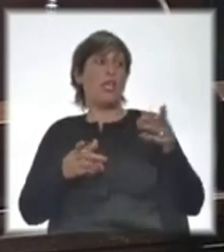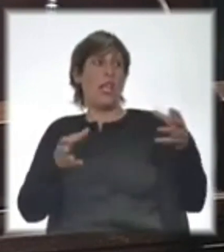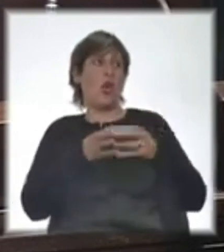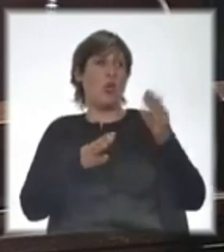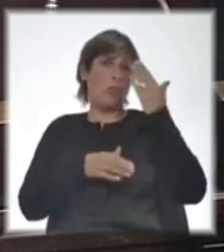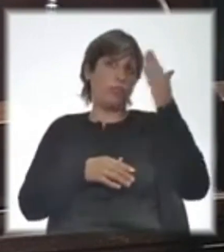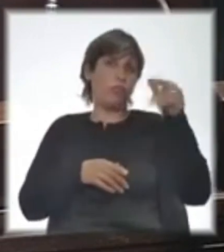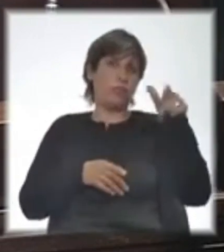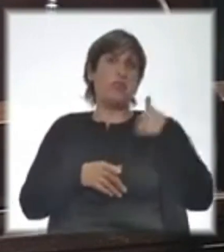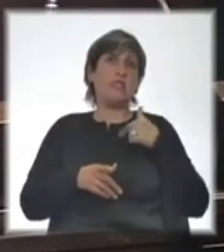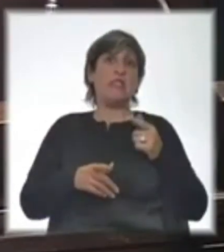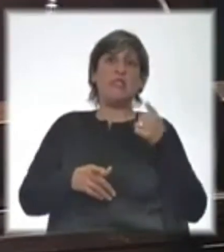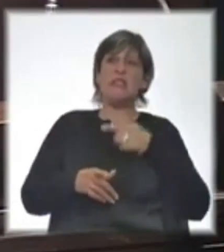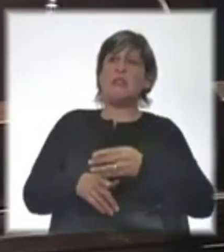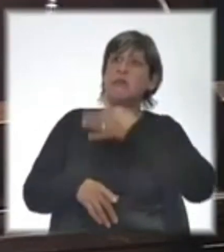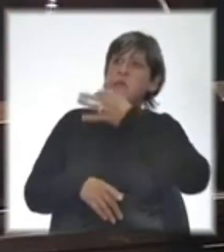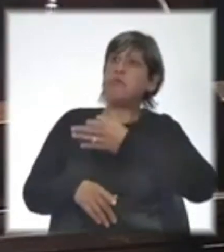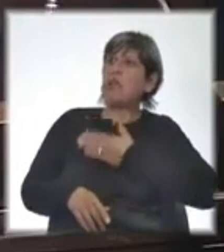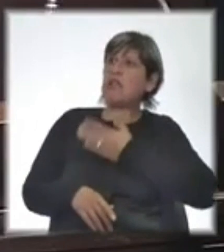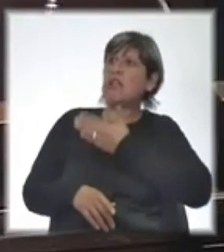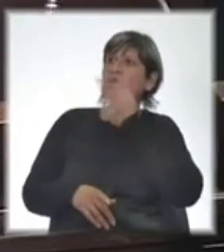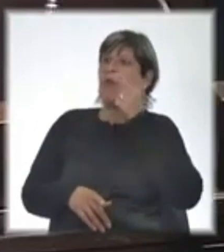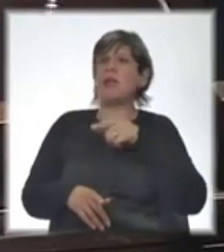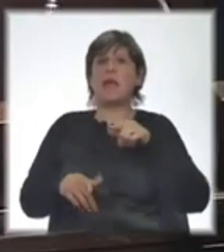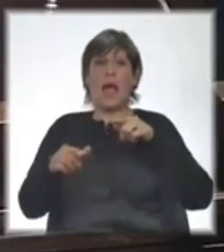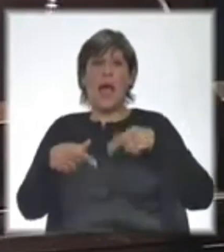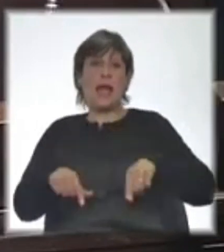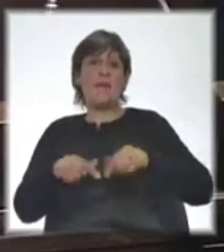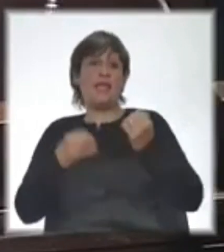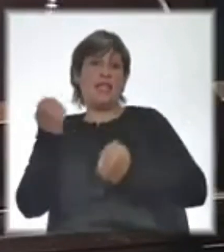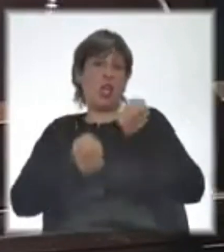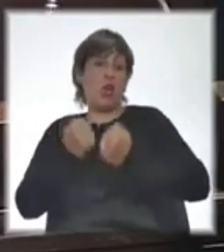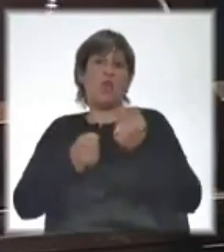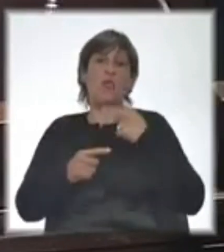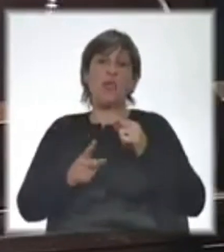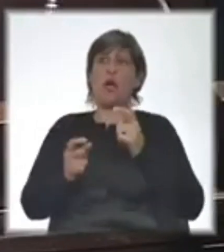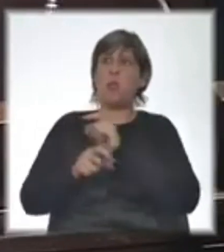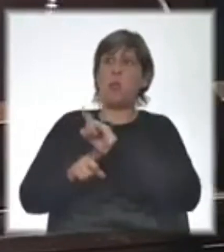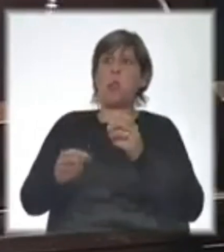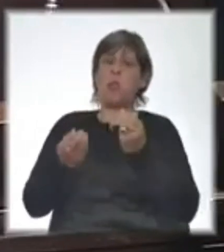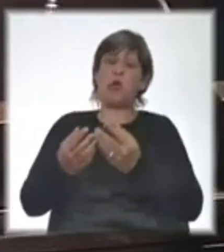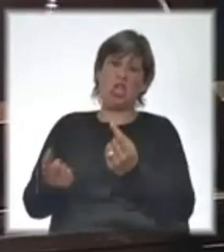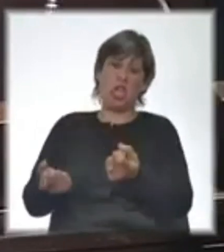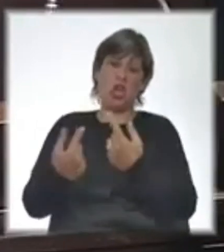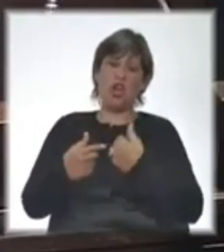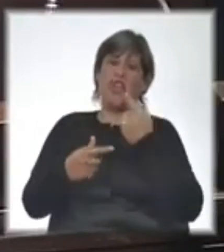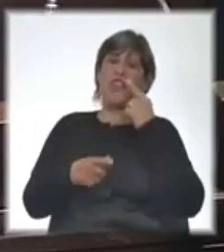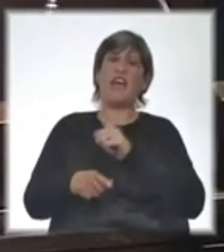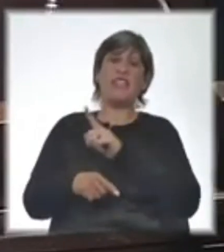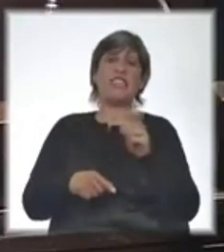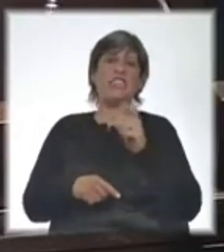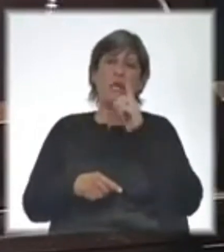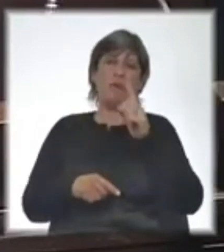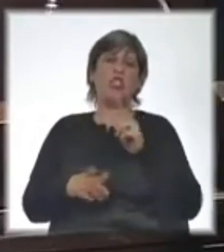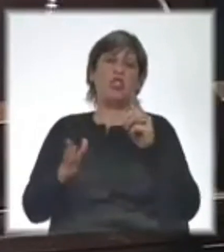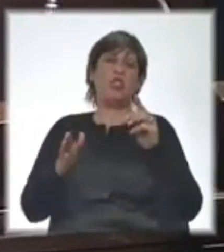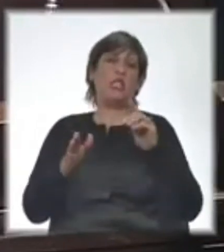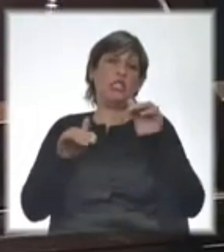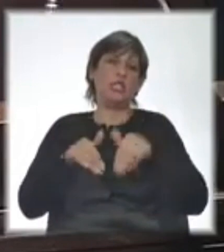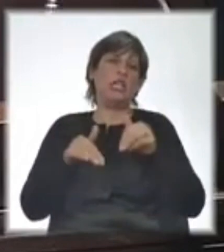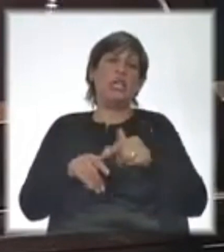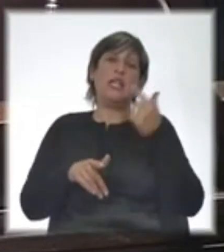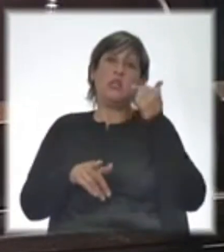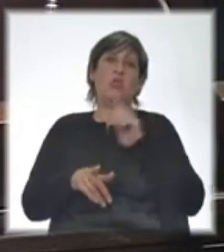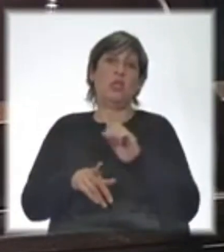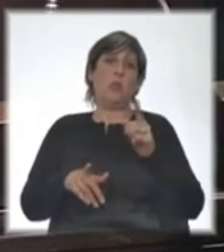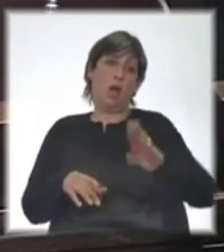Amplio echándole en cara a la ministra Beleche porque no le da 100 millones de dólares o 200 a determinado grupo de nuestra población que está